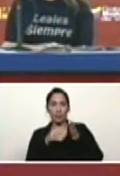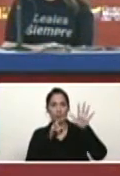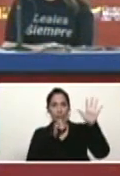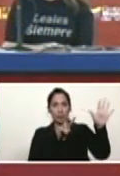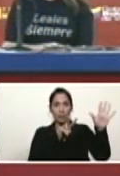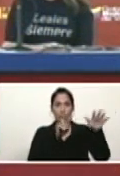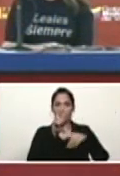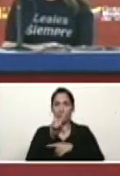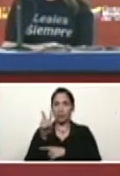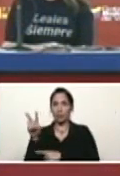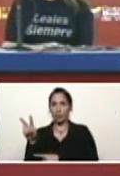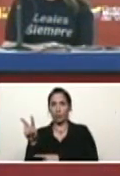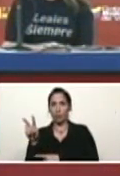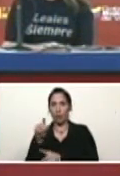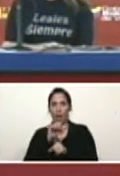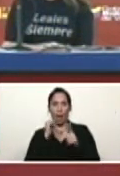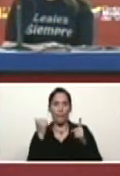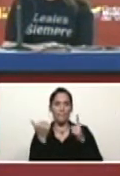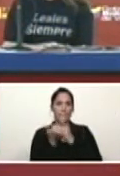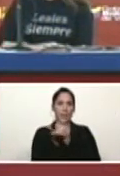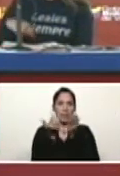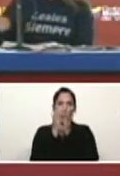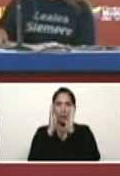19.722 ambientes de estudio